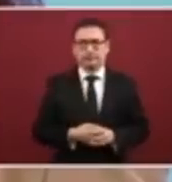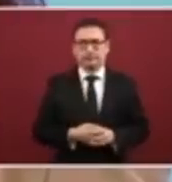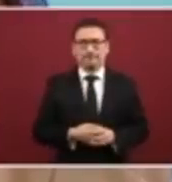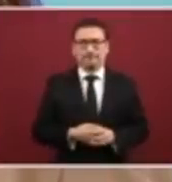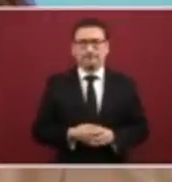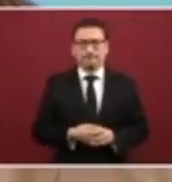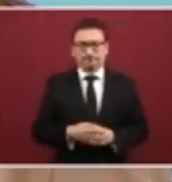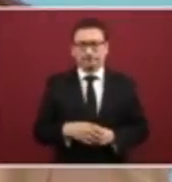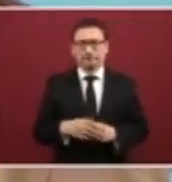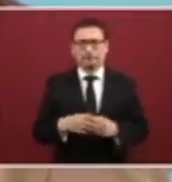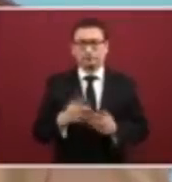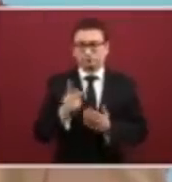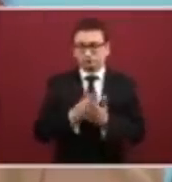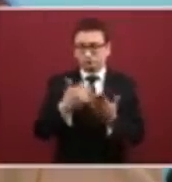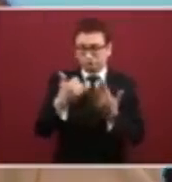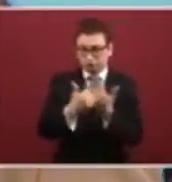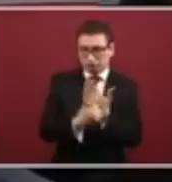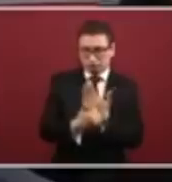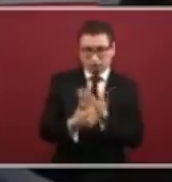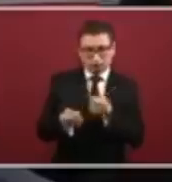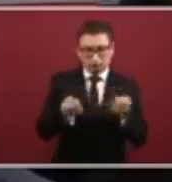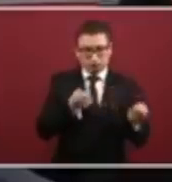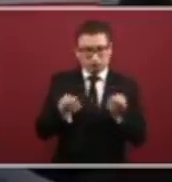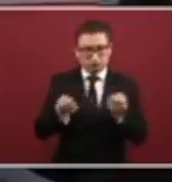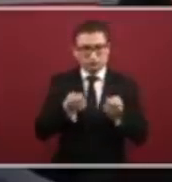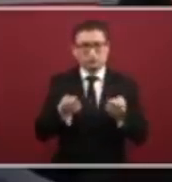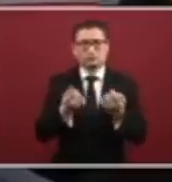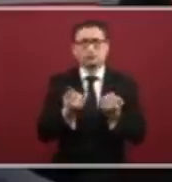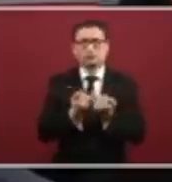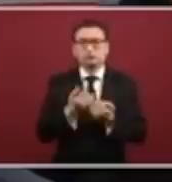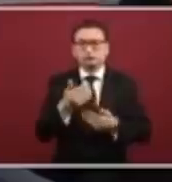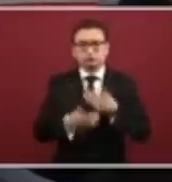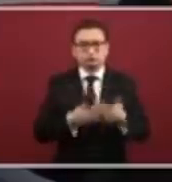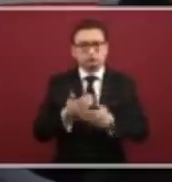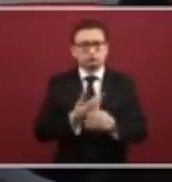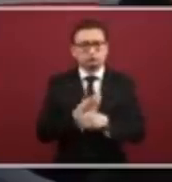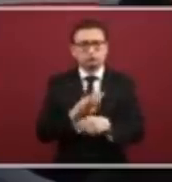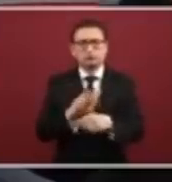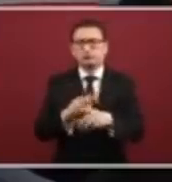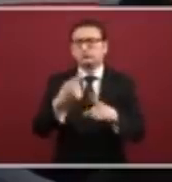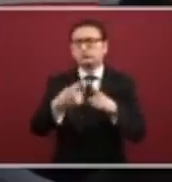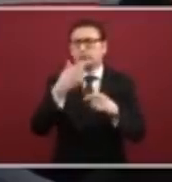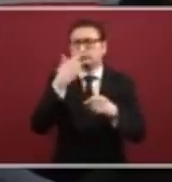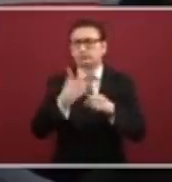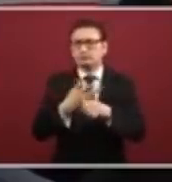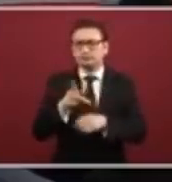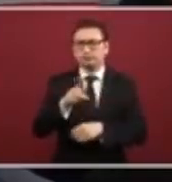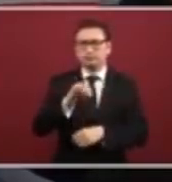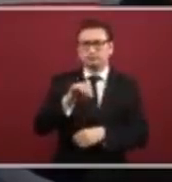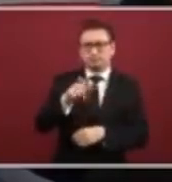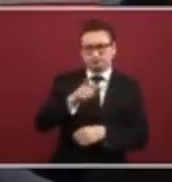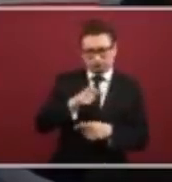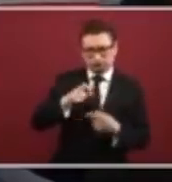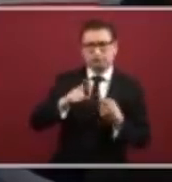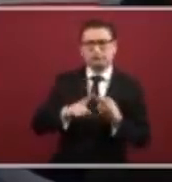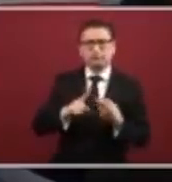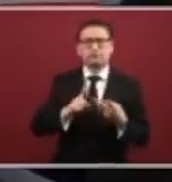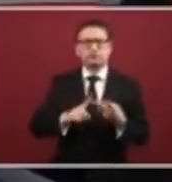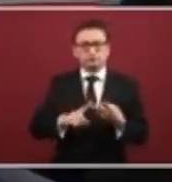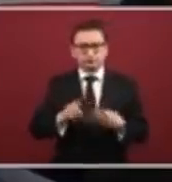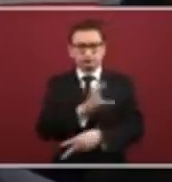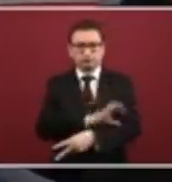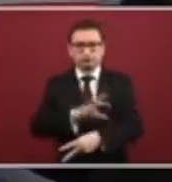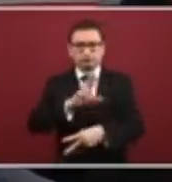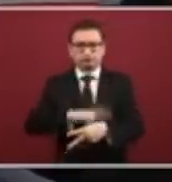y el desarrollo del proyecto se realizará a través de Petróleos Mexicanos bajo la dirección de la Secretaría de